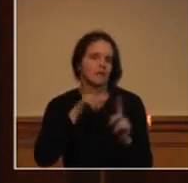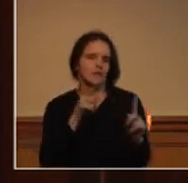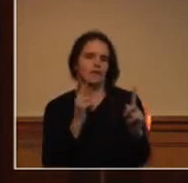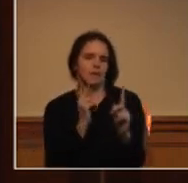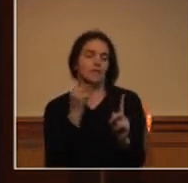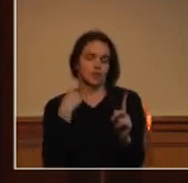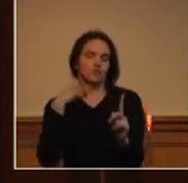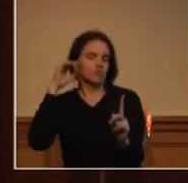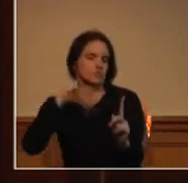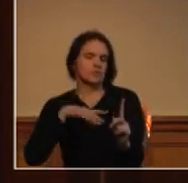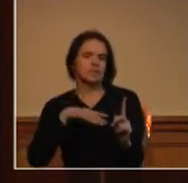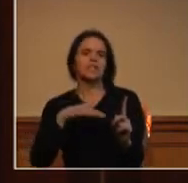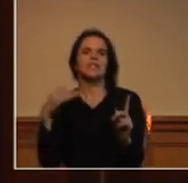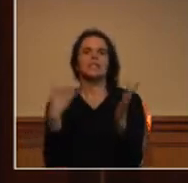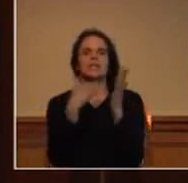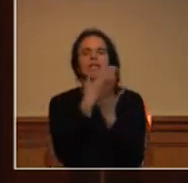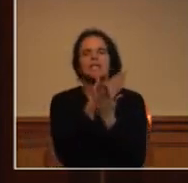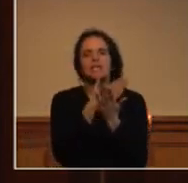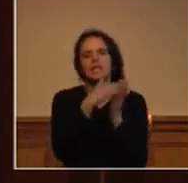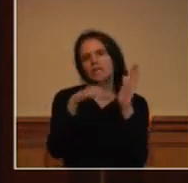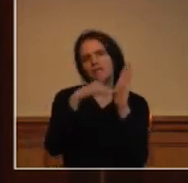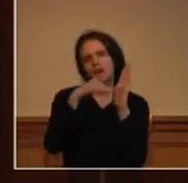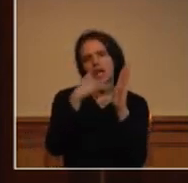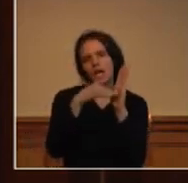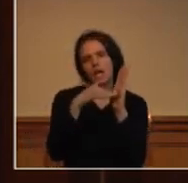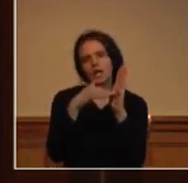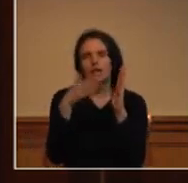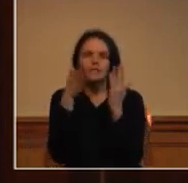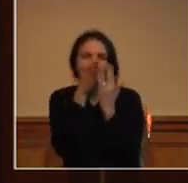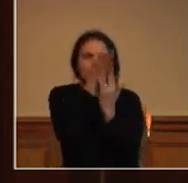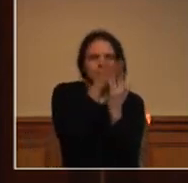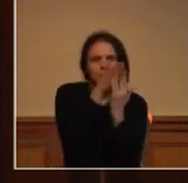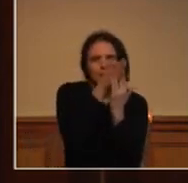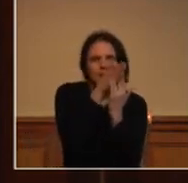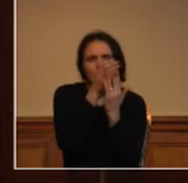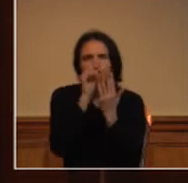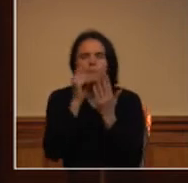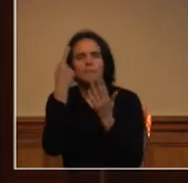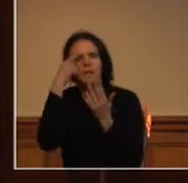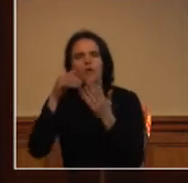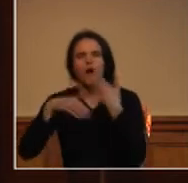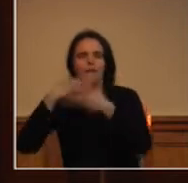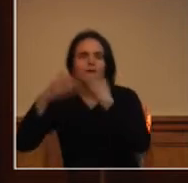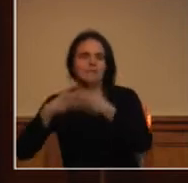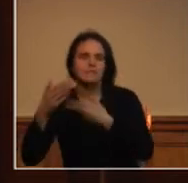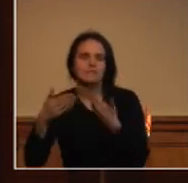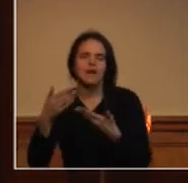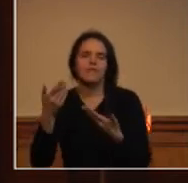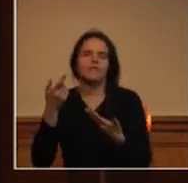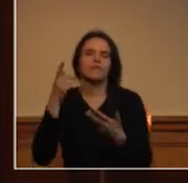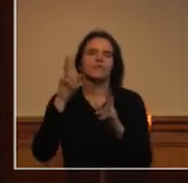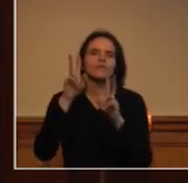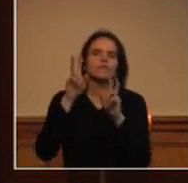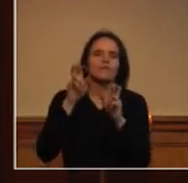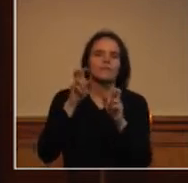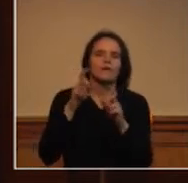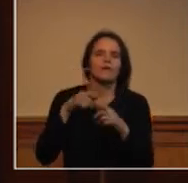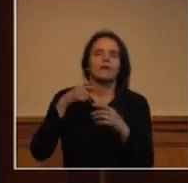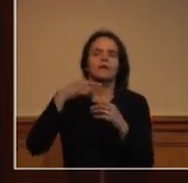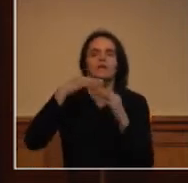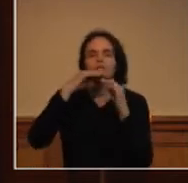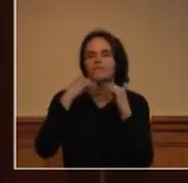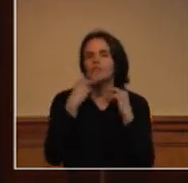Vicente estoy en nivel intermedio de conciencia fonológica, pero estoy en nivel avanzado de tono, timbre y